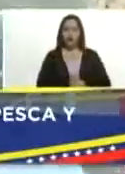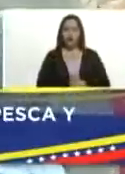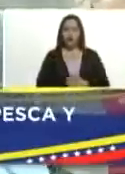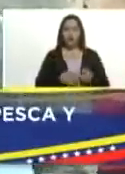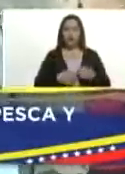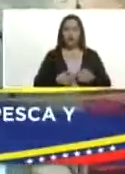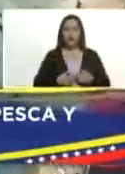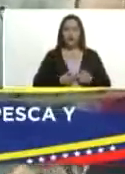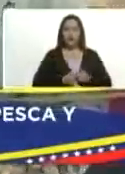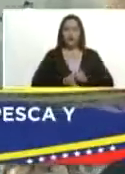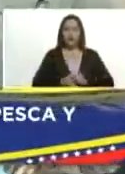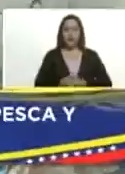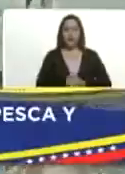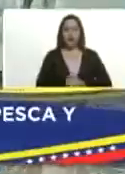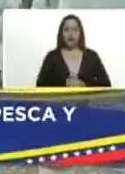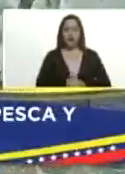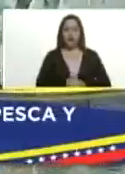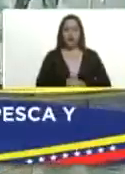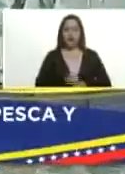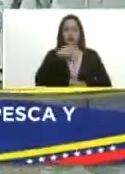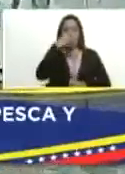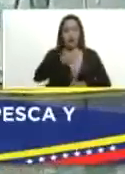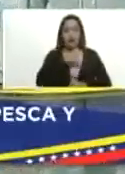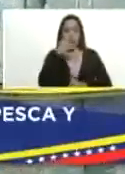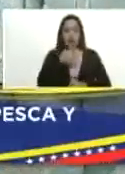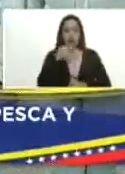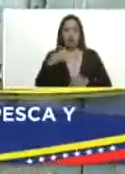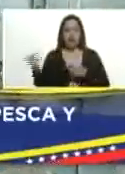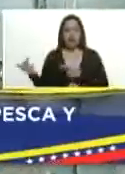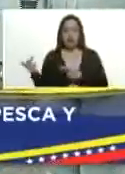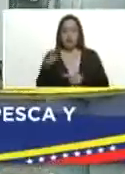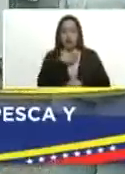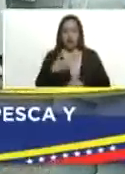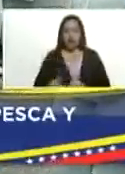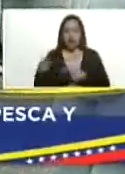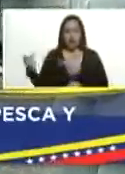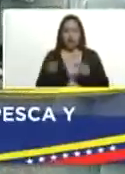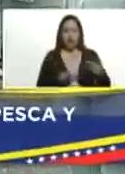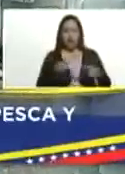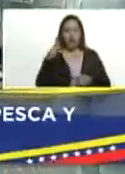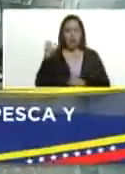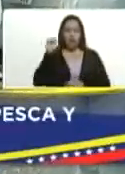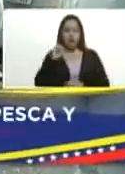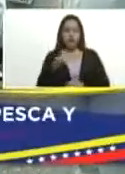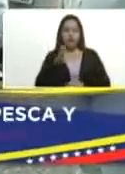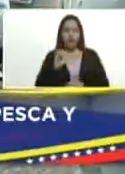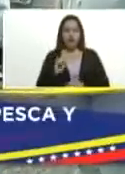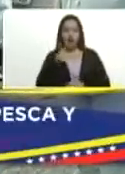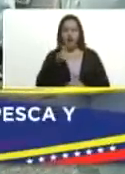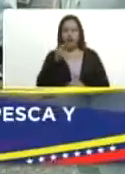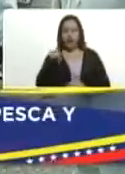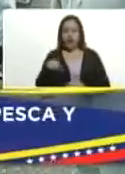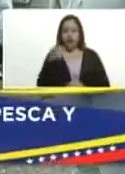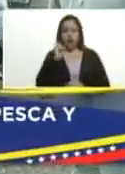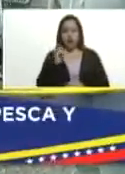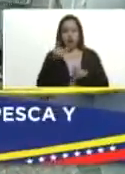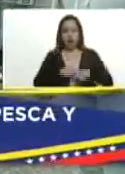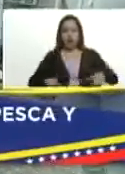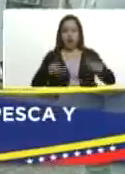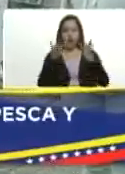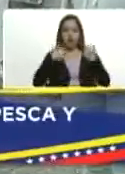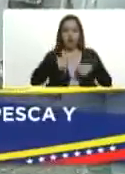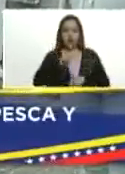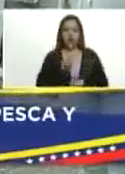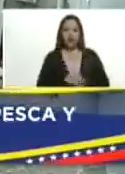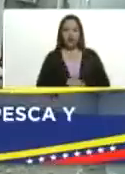Buenas tardes, presidente. Bienvenido a la empresa Pescabén, ¿verdad? Aquí estamos en la sala número uno de Pescabén, donde se realiza